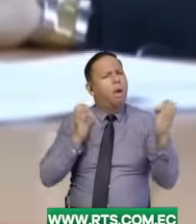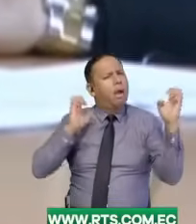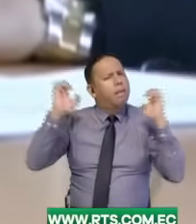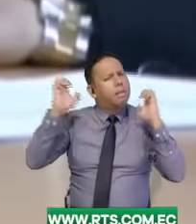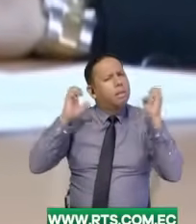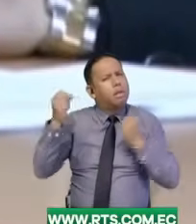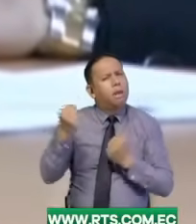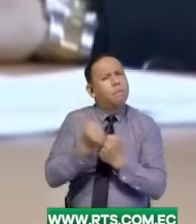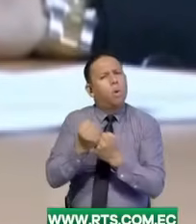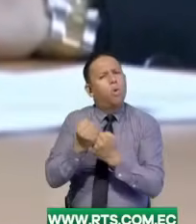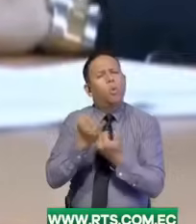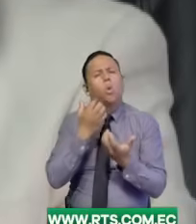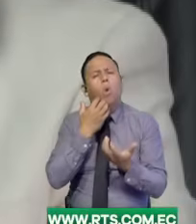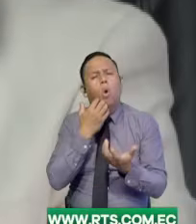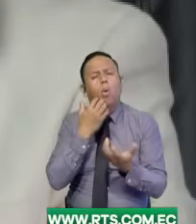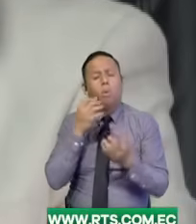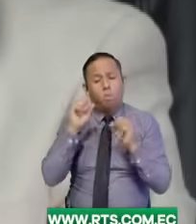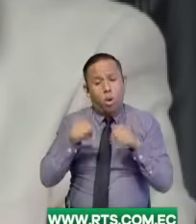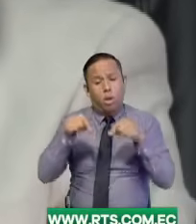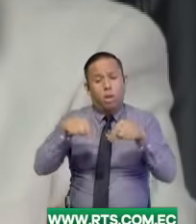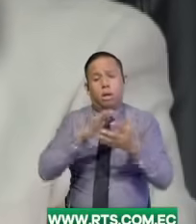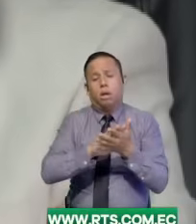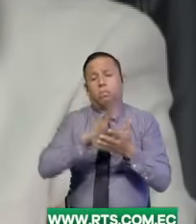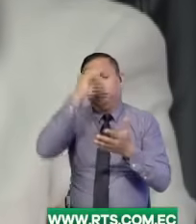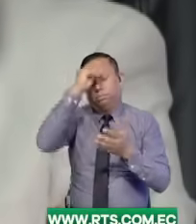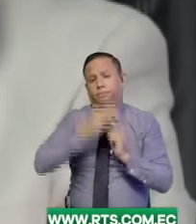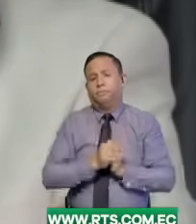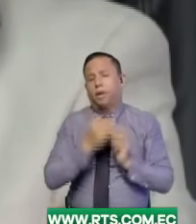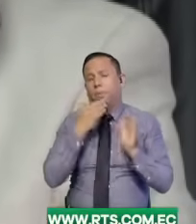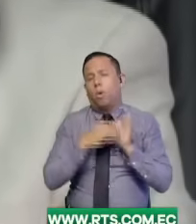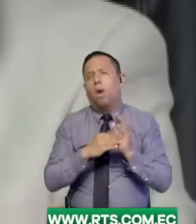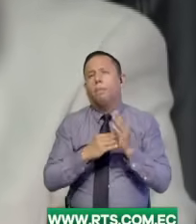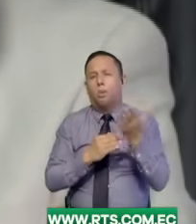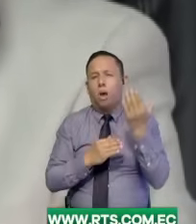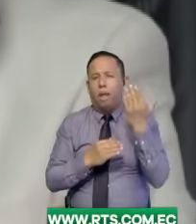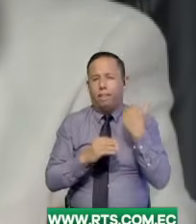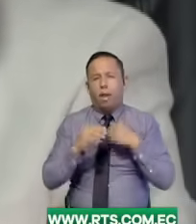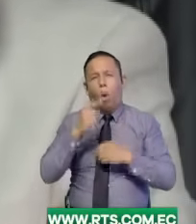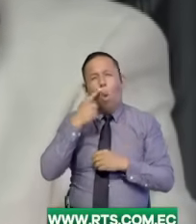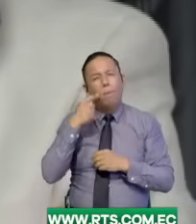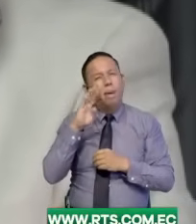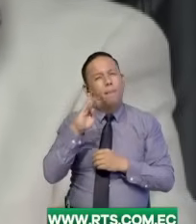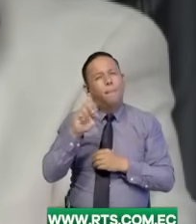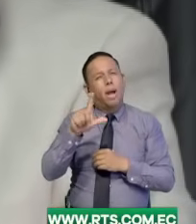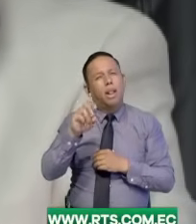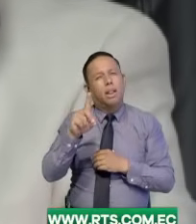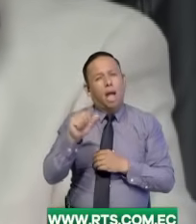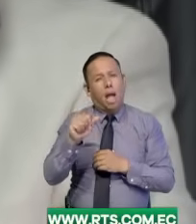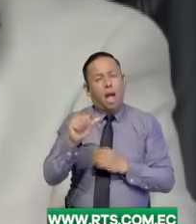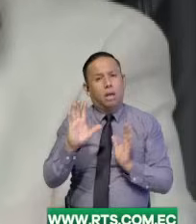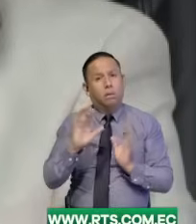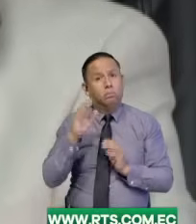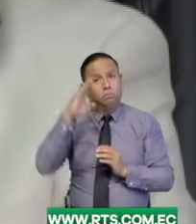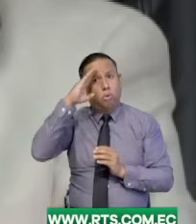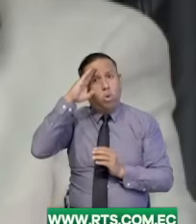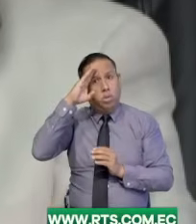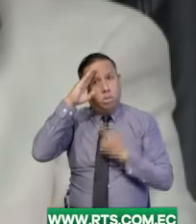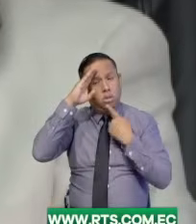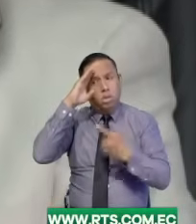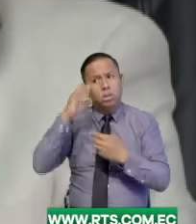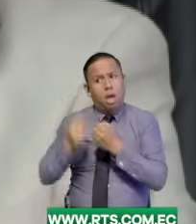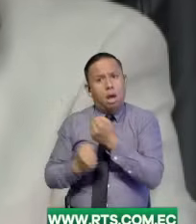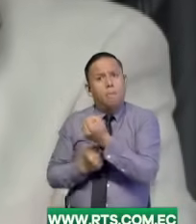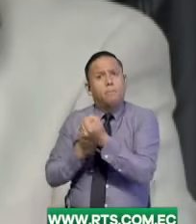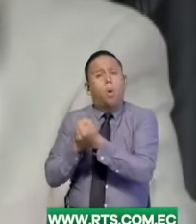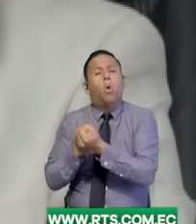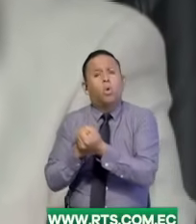cooperación con la justicia. En el secuestro del ex asambleísta Balda, ahí los policías hicieron una cooperación eficaz que fue con